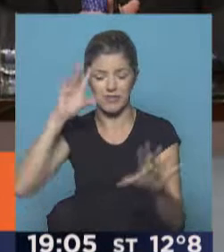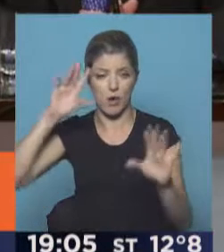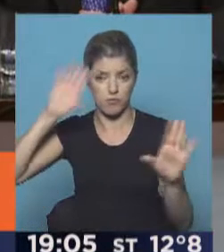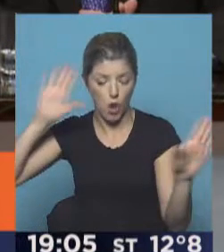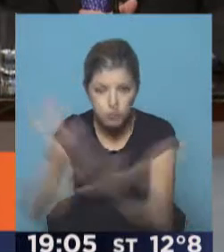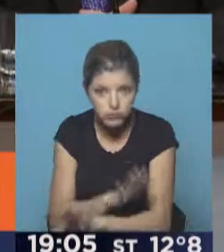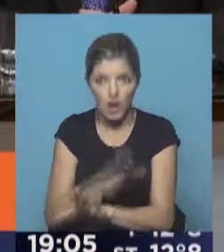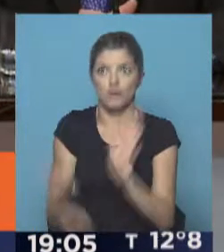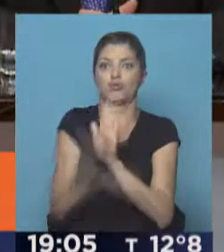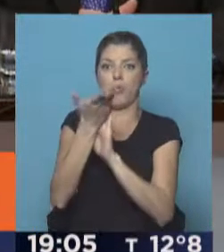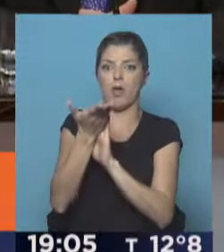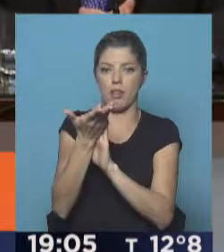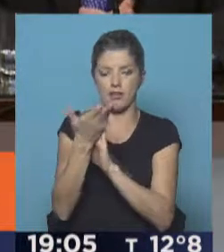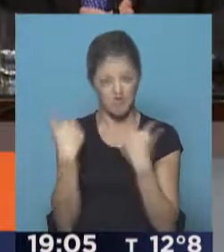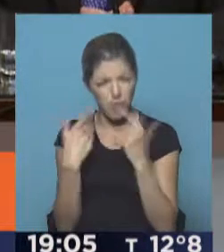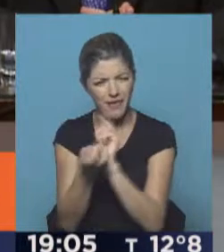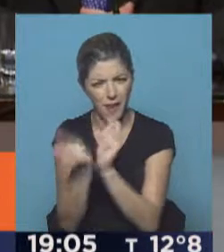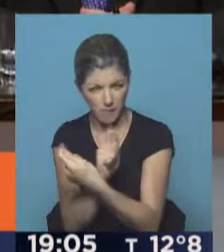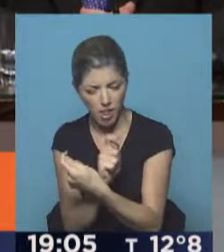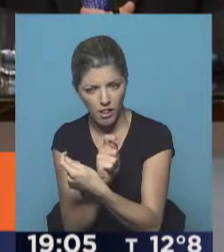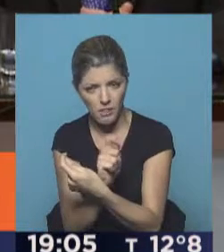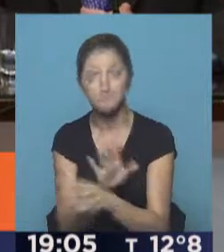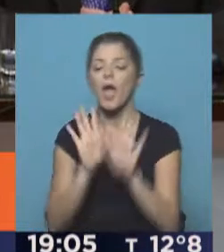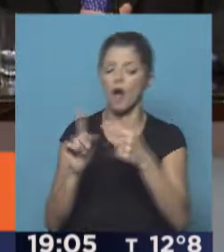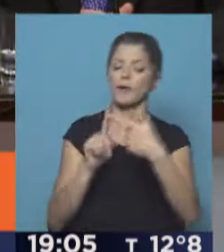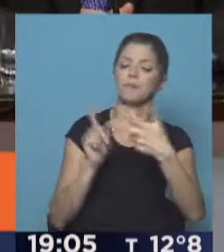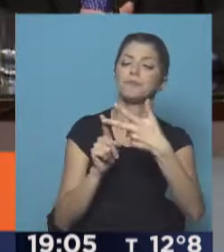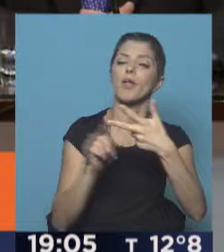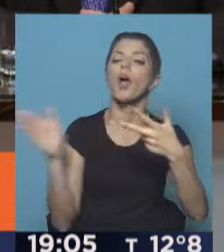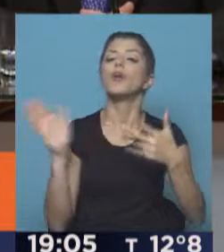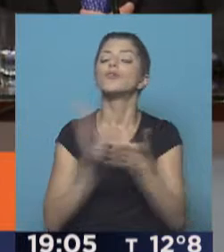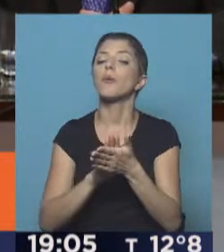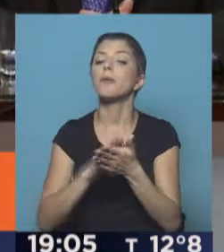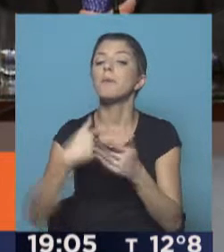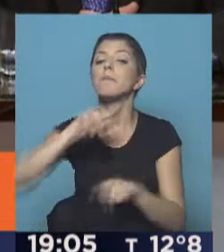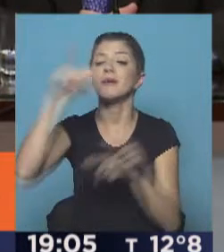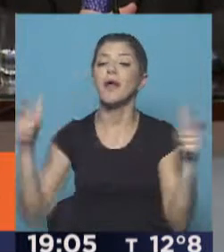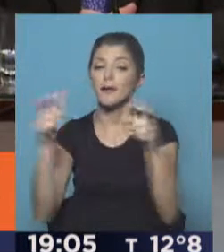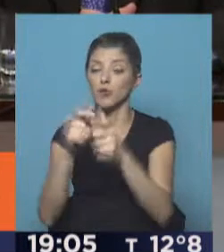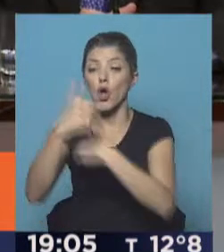posibilidades de modificarlo. Y por otro lado, ¿qué esperan de la reunión que se va a realizar mañana